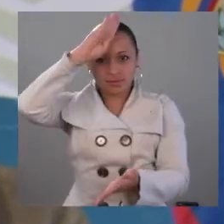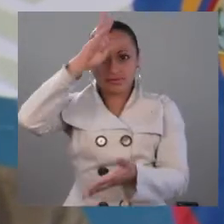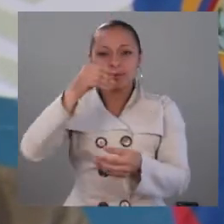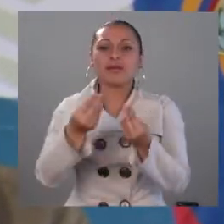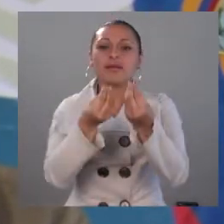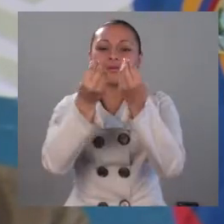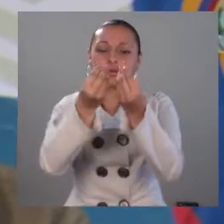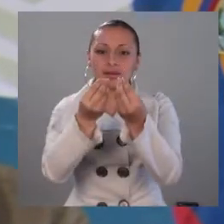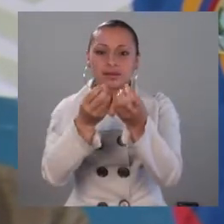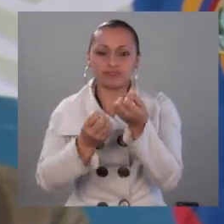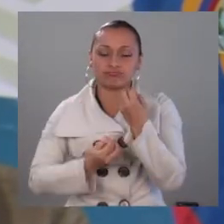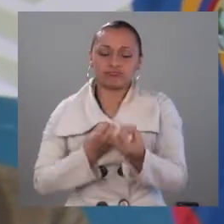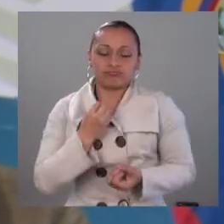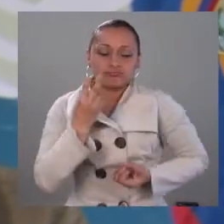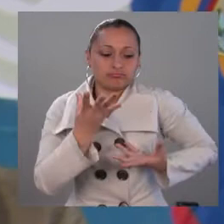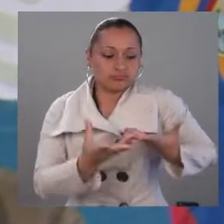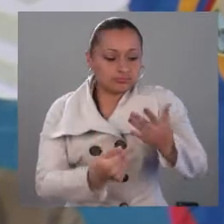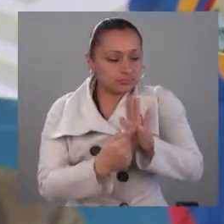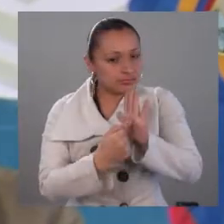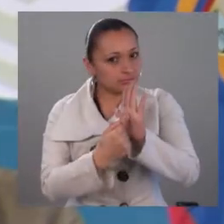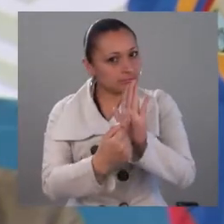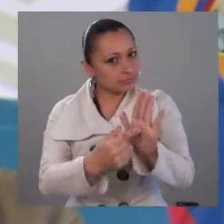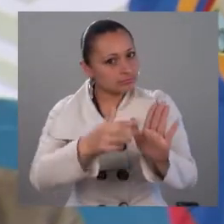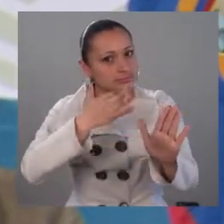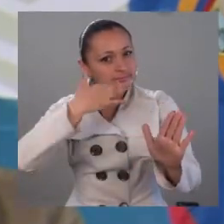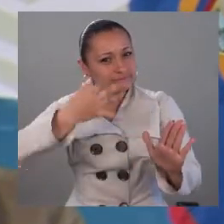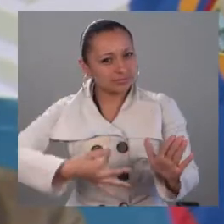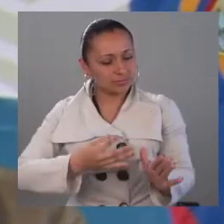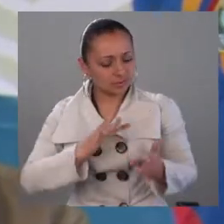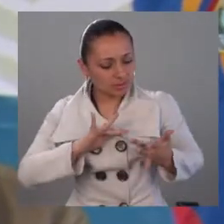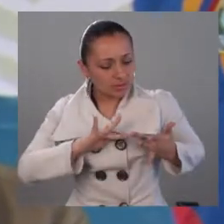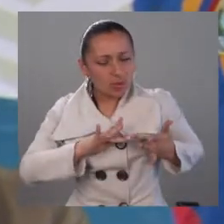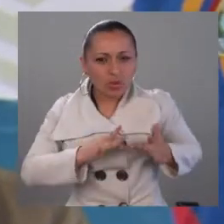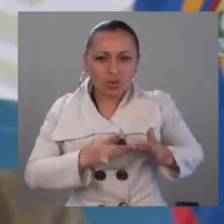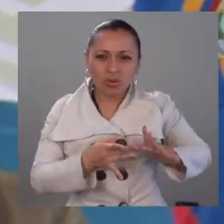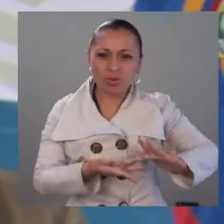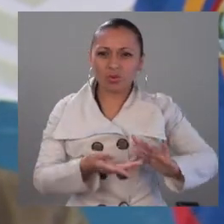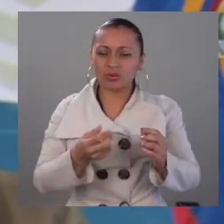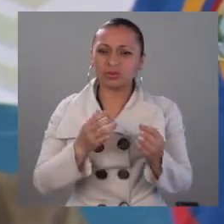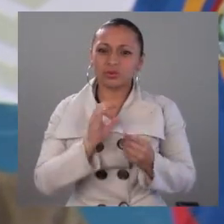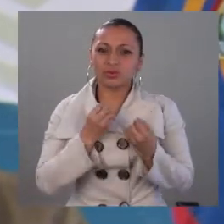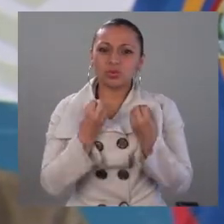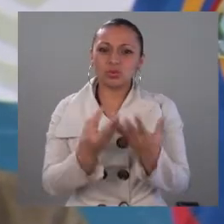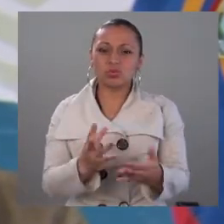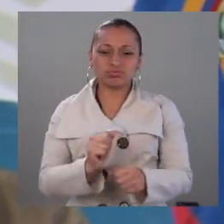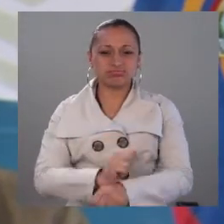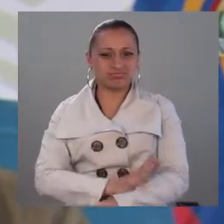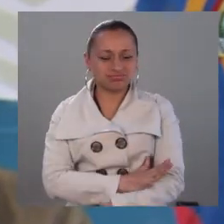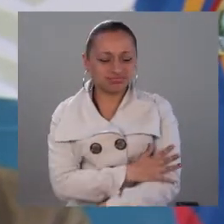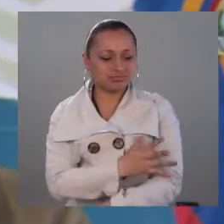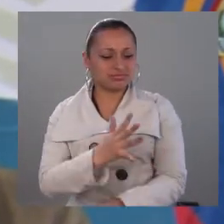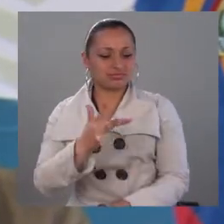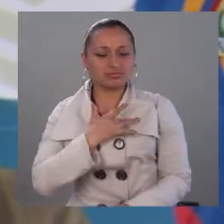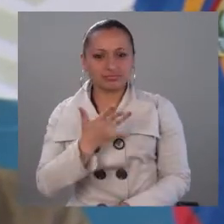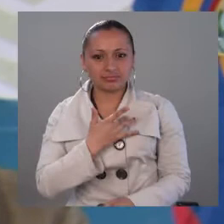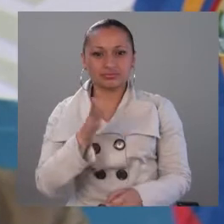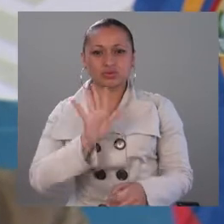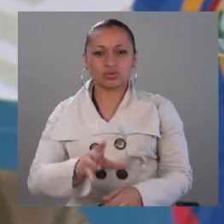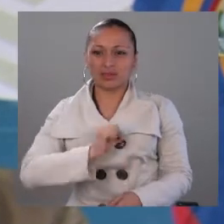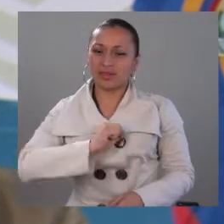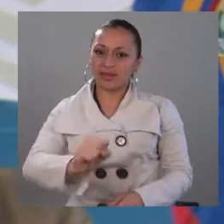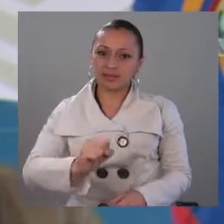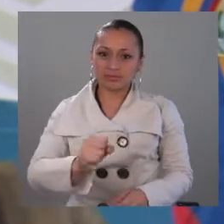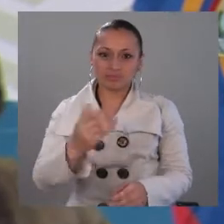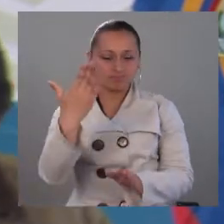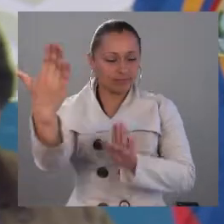a expresar su dolor, sus sentimientos, hacer valer sus derechos en frente